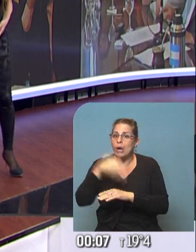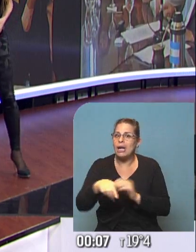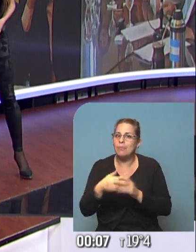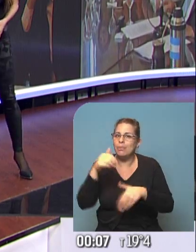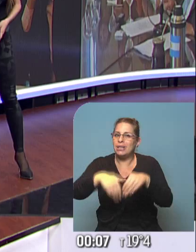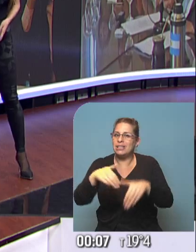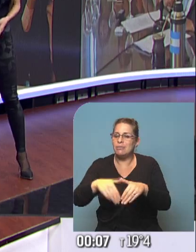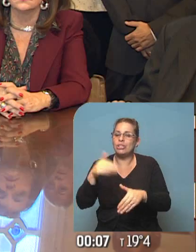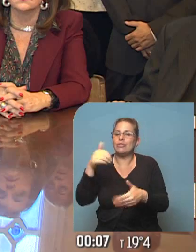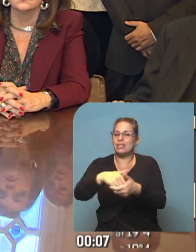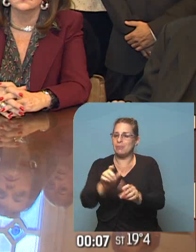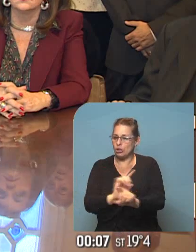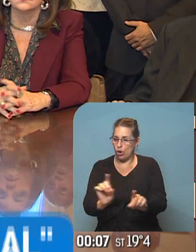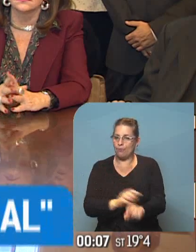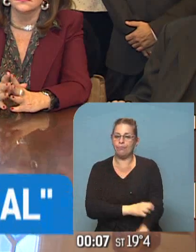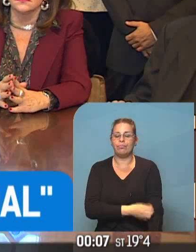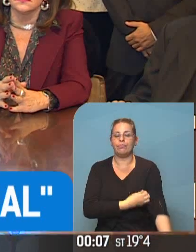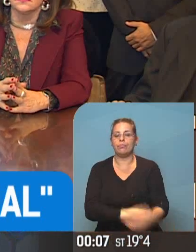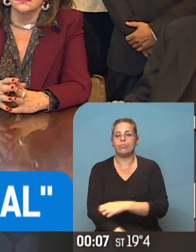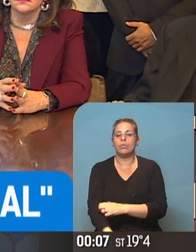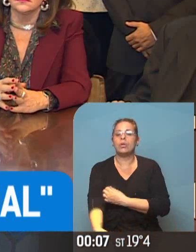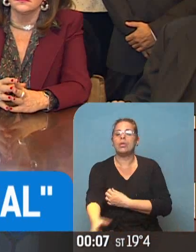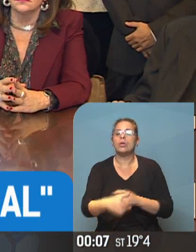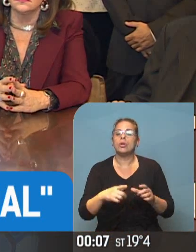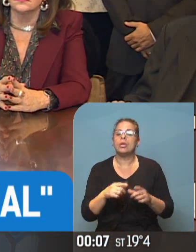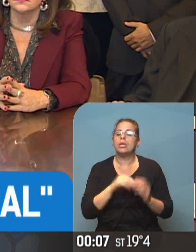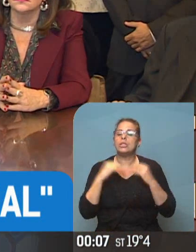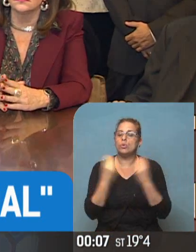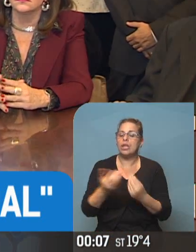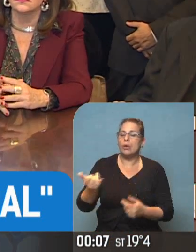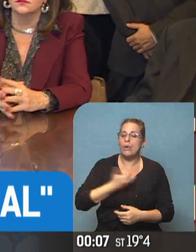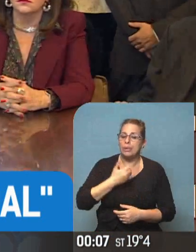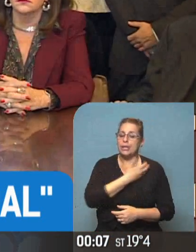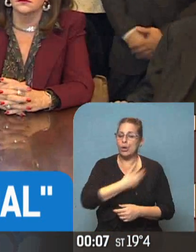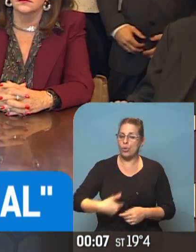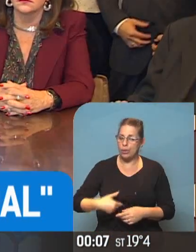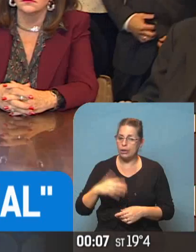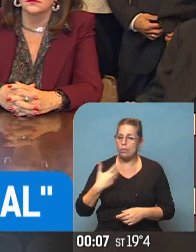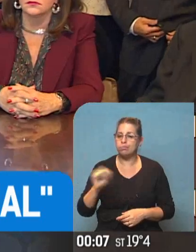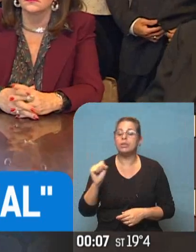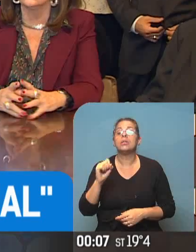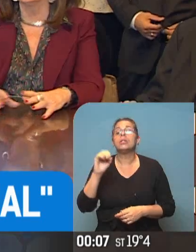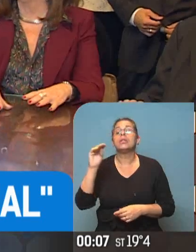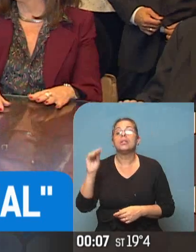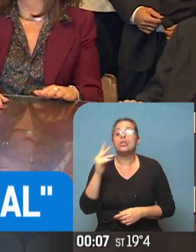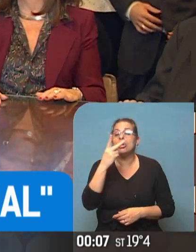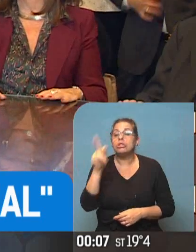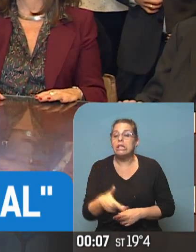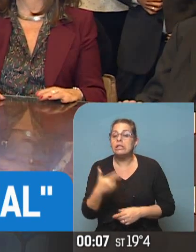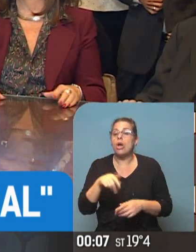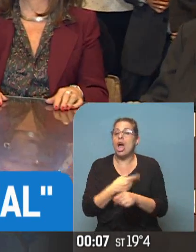votación. Los números nos indican que el oficialismo consiguió los 2/3 aún sin